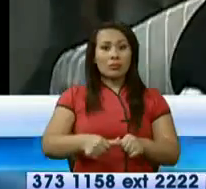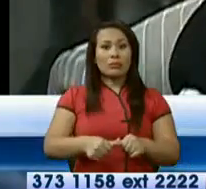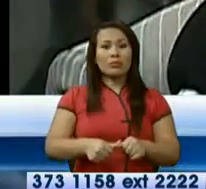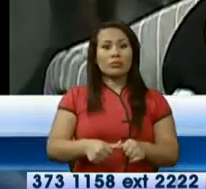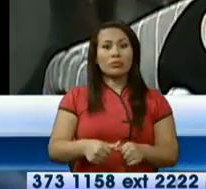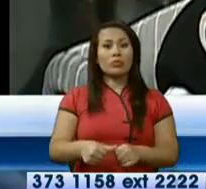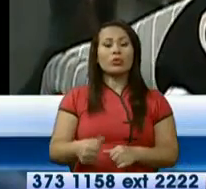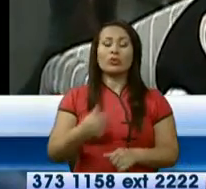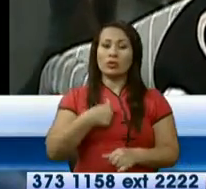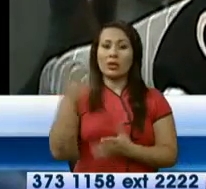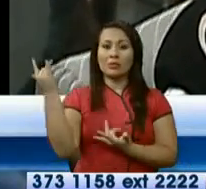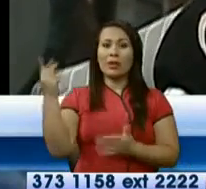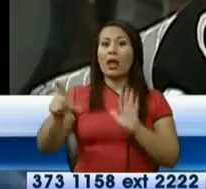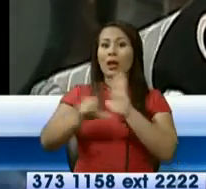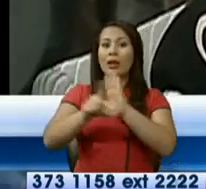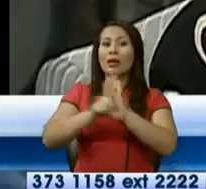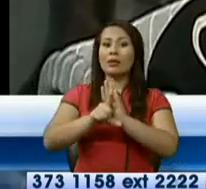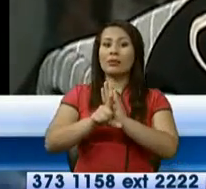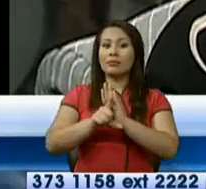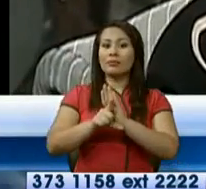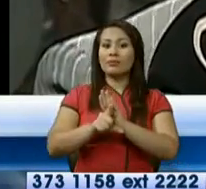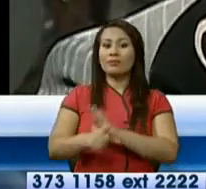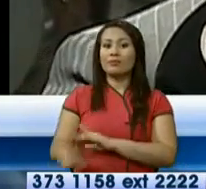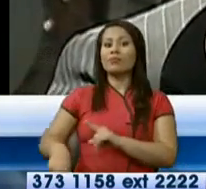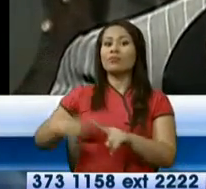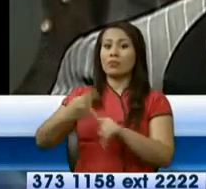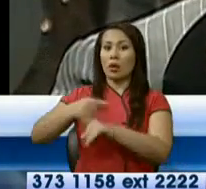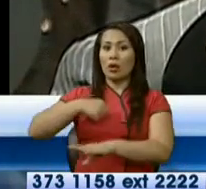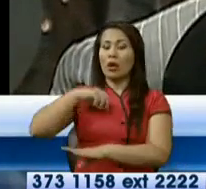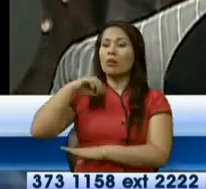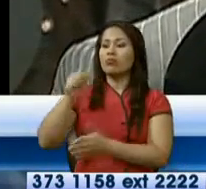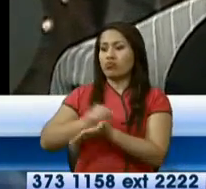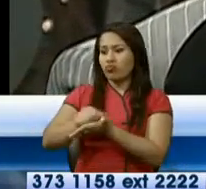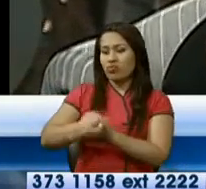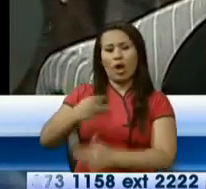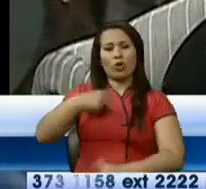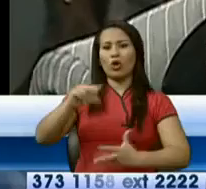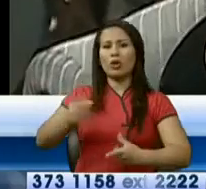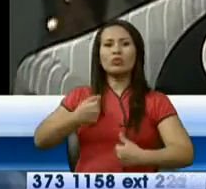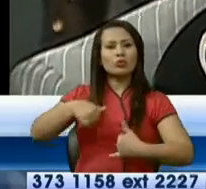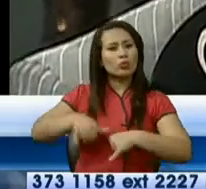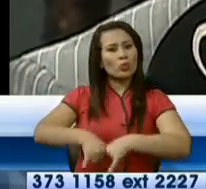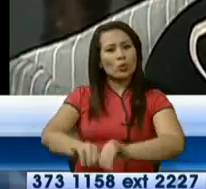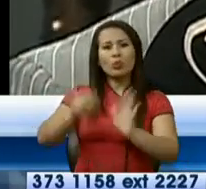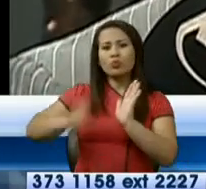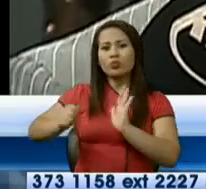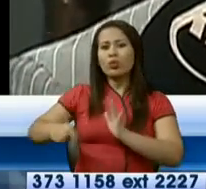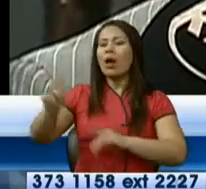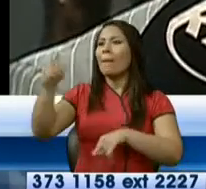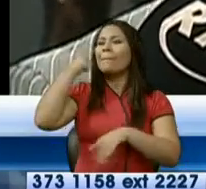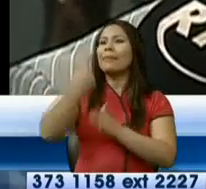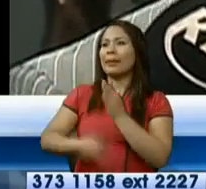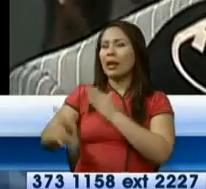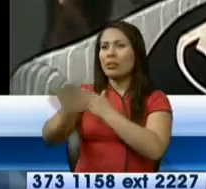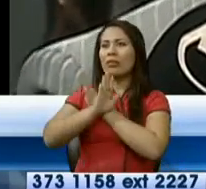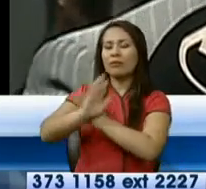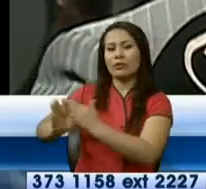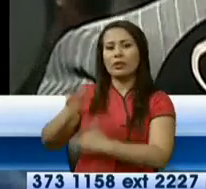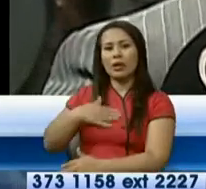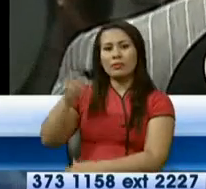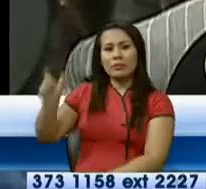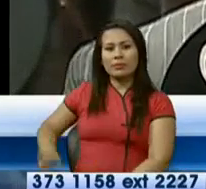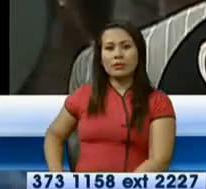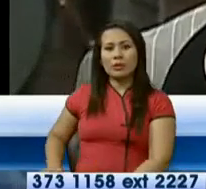todavía hay recursos que la ley nos permite antes de la casación, recursos de nulidad y apelación de la misma sentencia, o recursos horizontales como una apelación